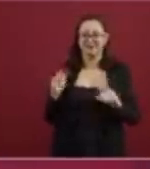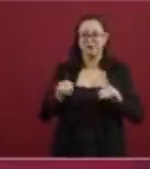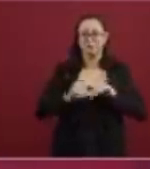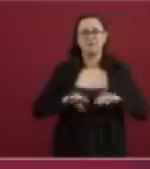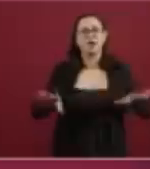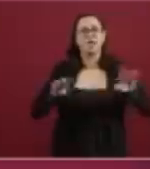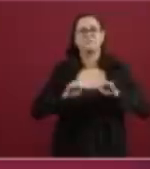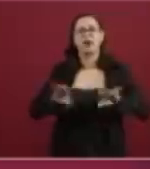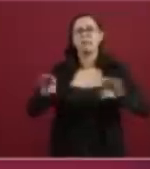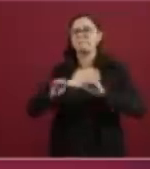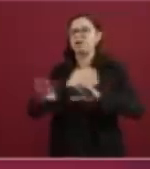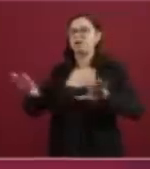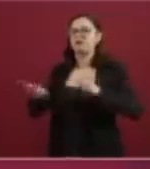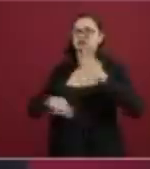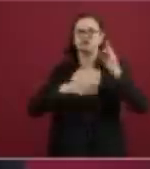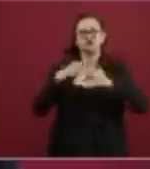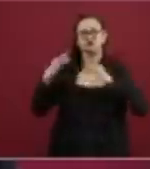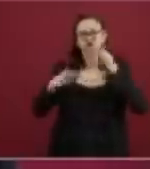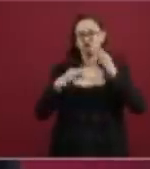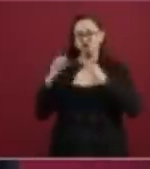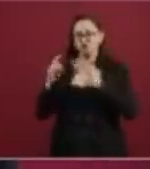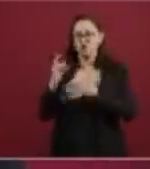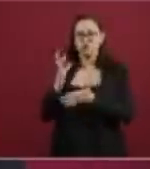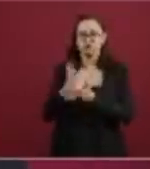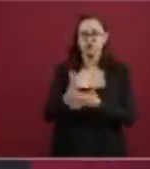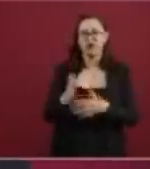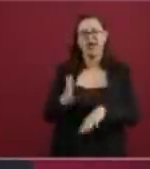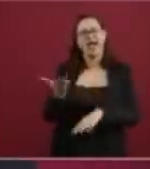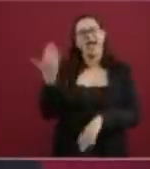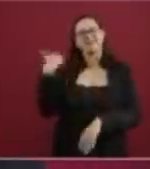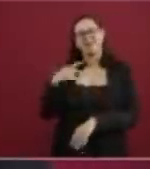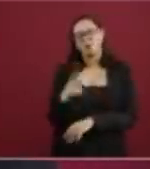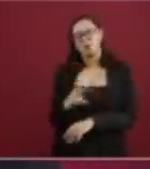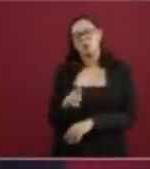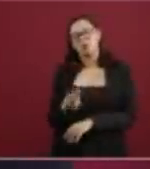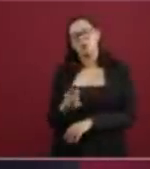publicidad, los cambios que han habido.